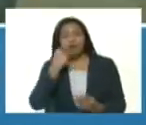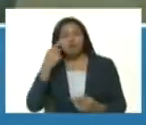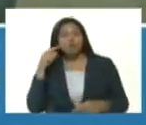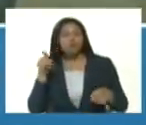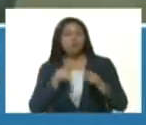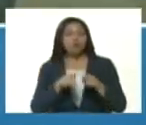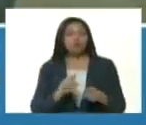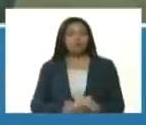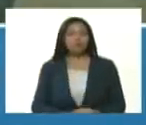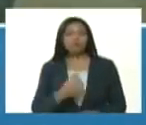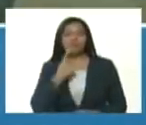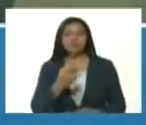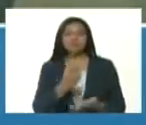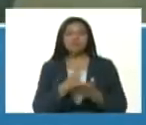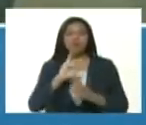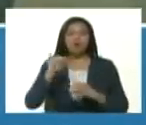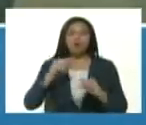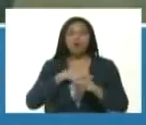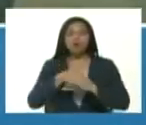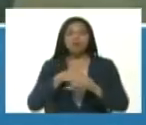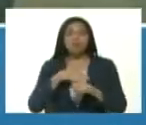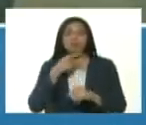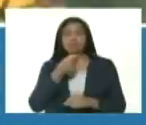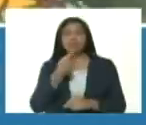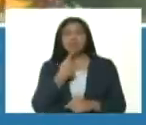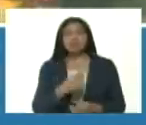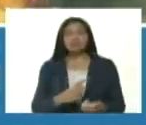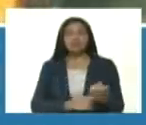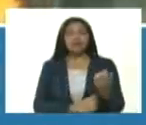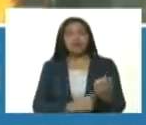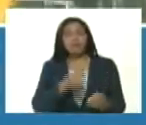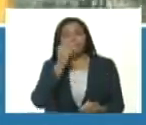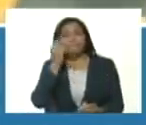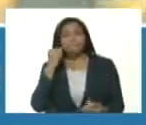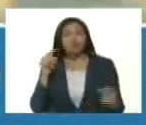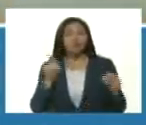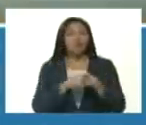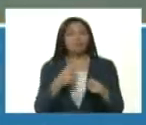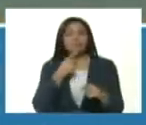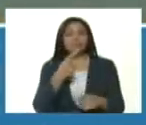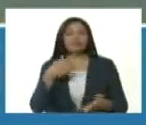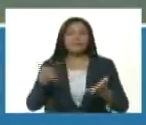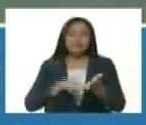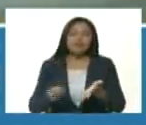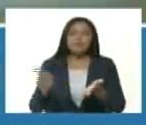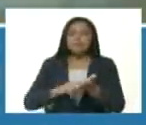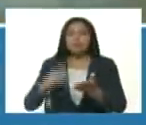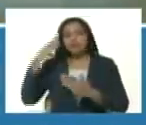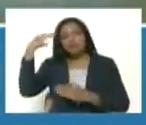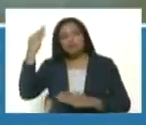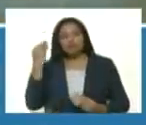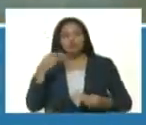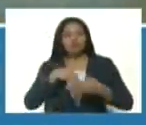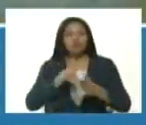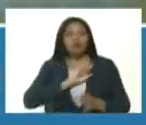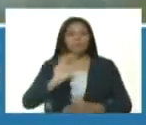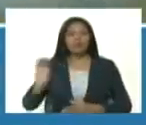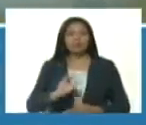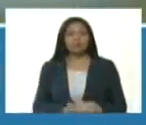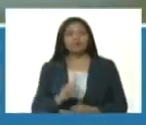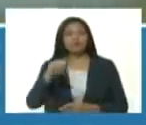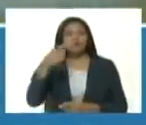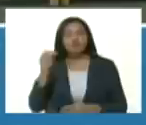hermanas, como le gusta decir a Jorge Rodríguez cada vez que declara, hermanos y hermanas en Dios, en la patria, ¿verdad,